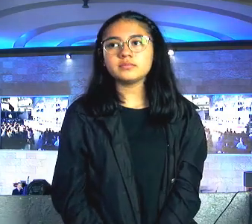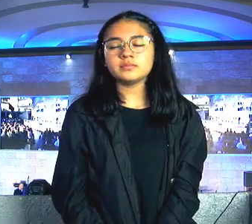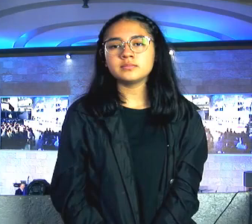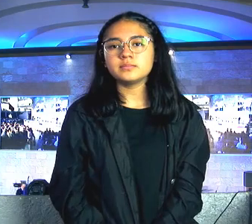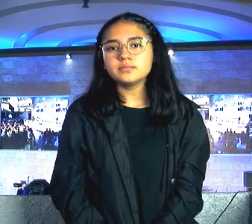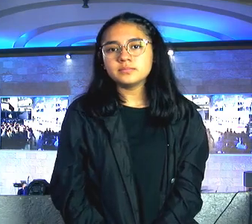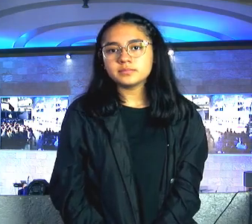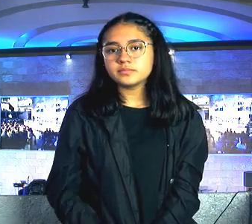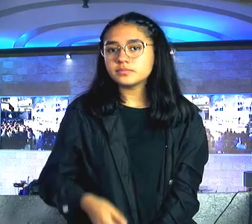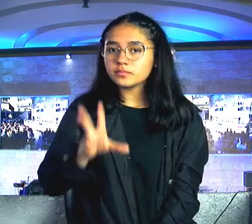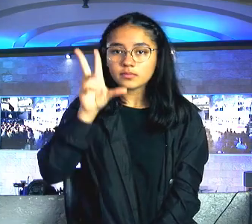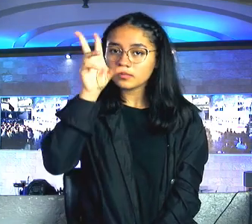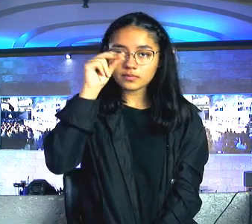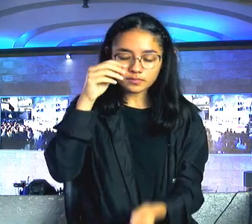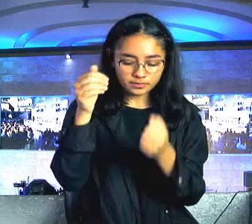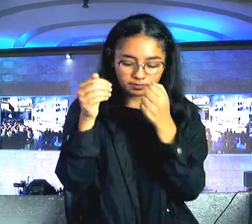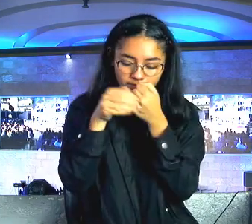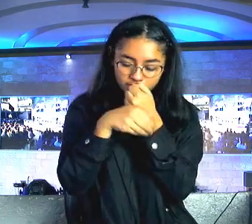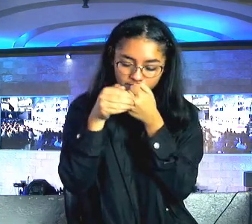Y no te escondas de mí.